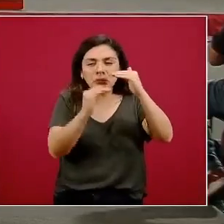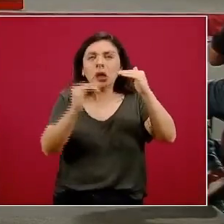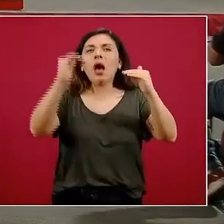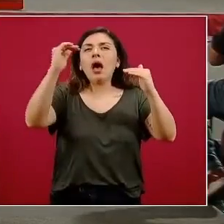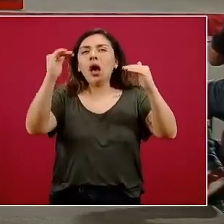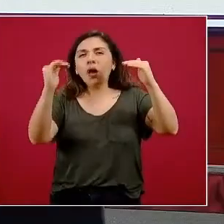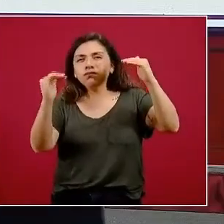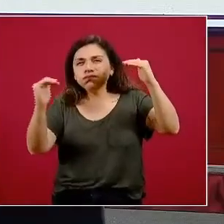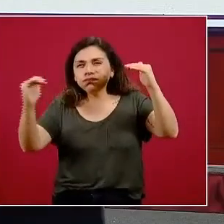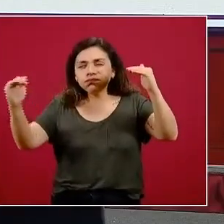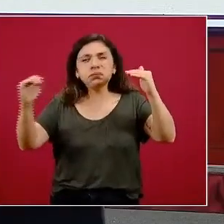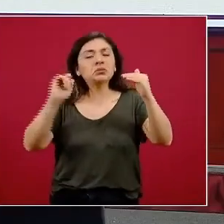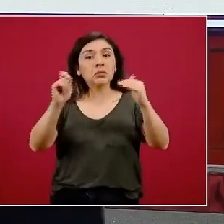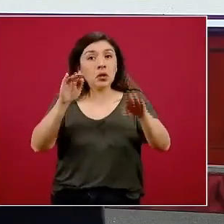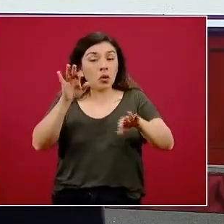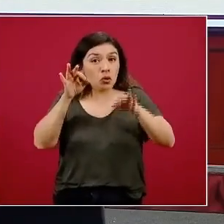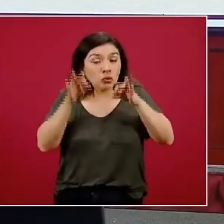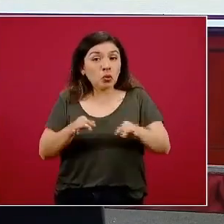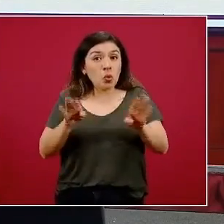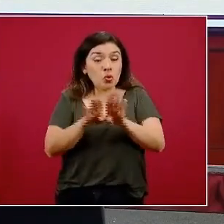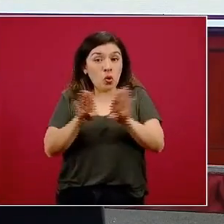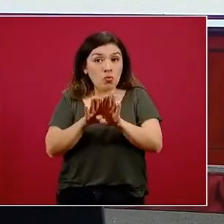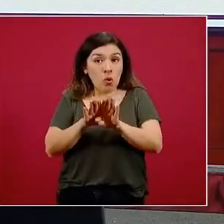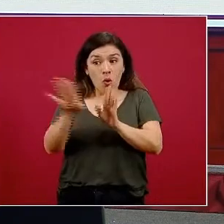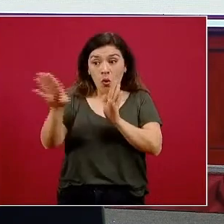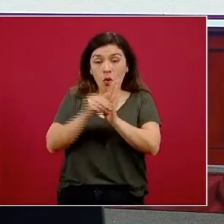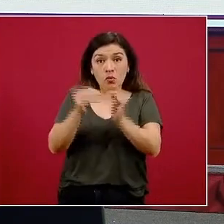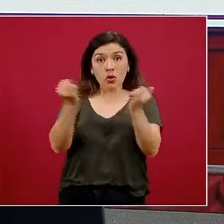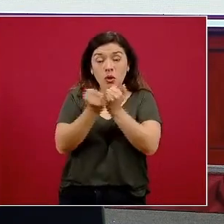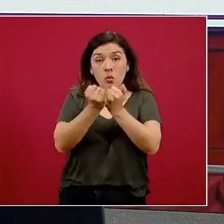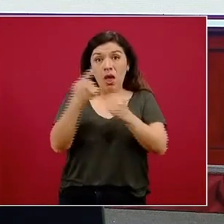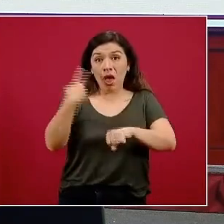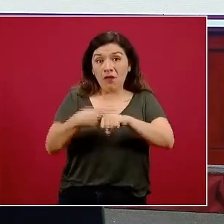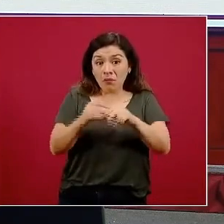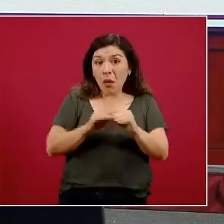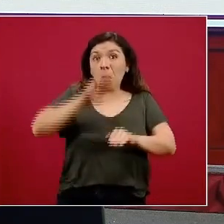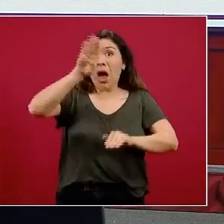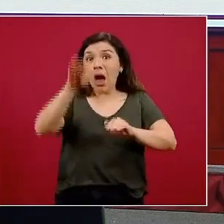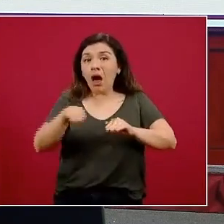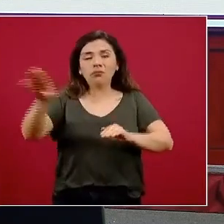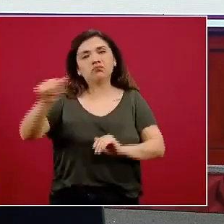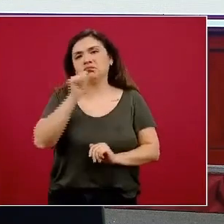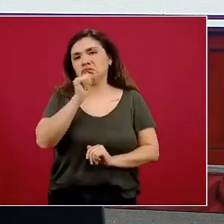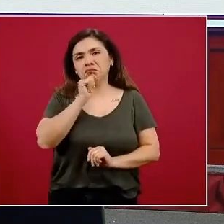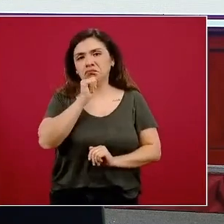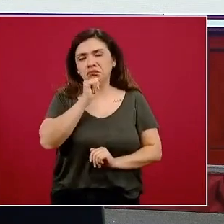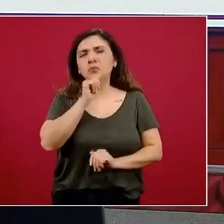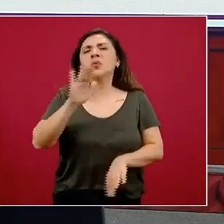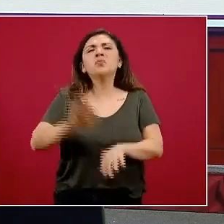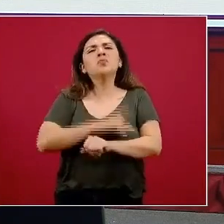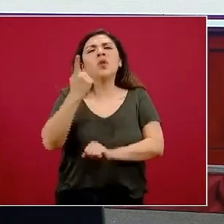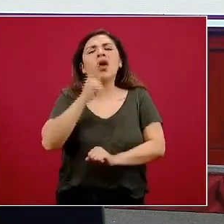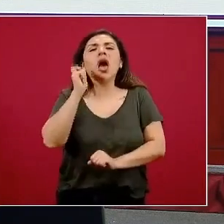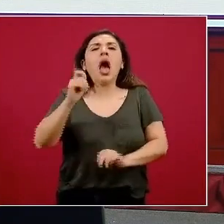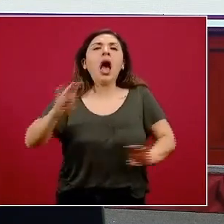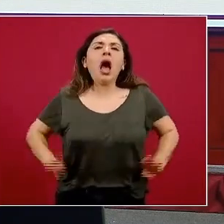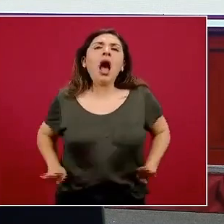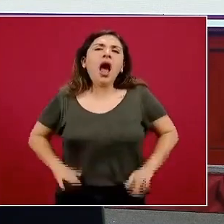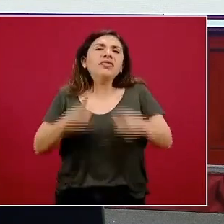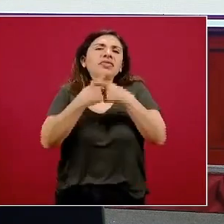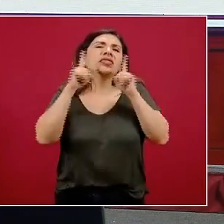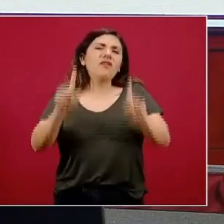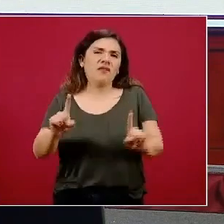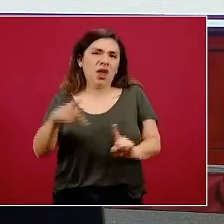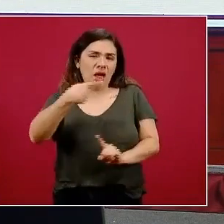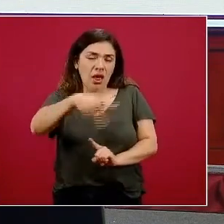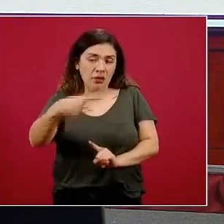es decir, no ha seguido realmente tanto el comportamiento de la epidemia en sí, y ahorita vamos a ver por qué, porque responden a otro tipo de